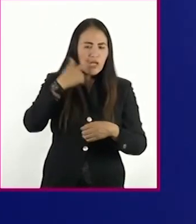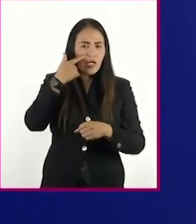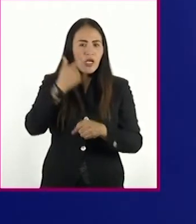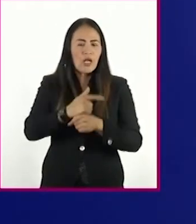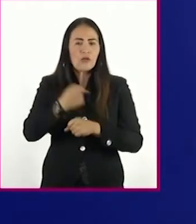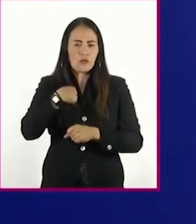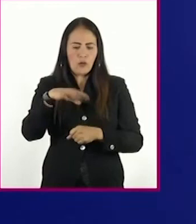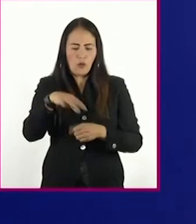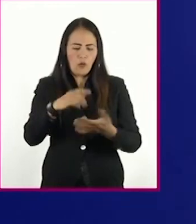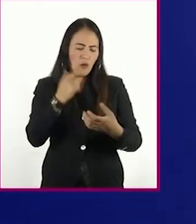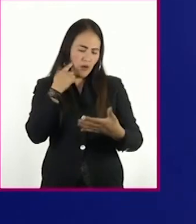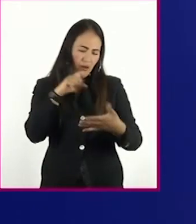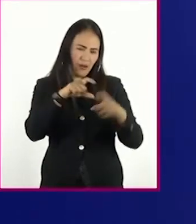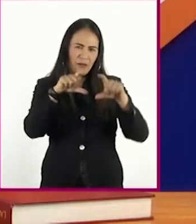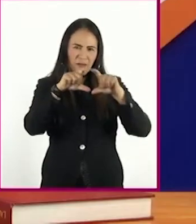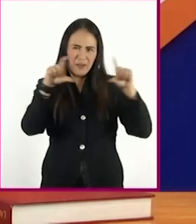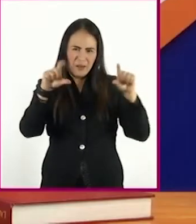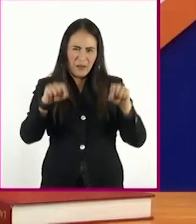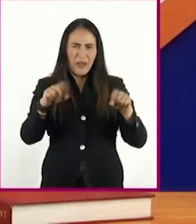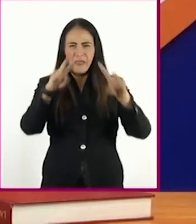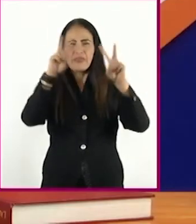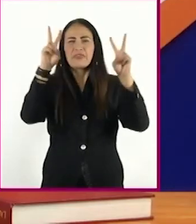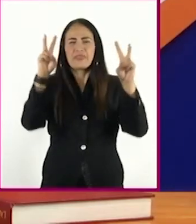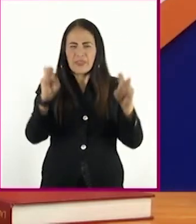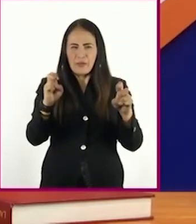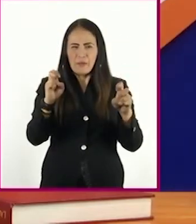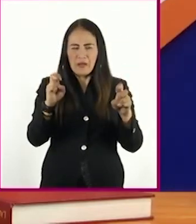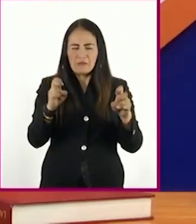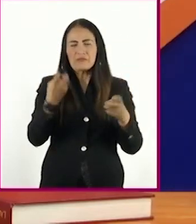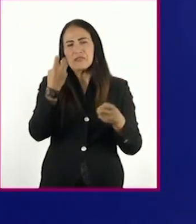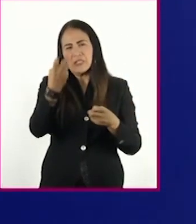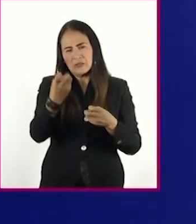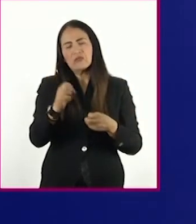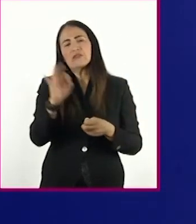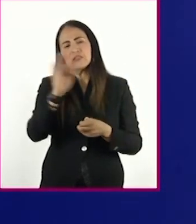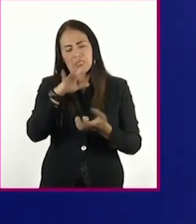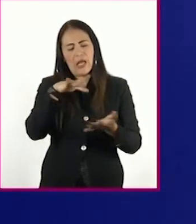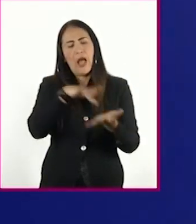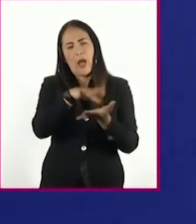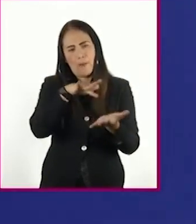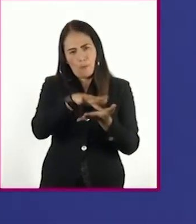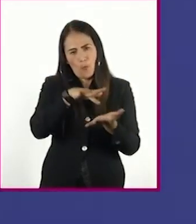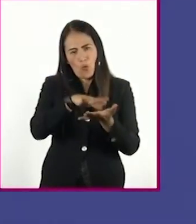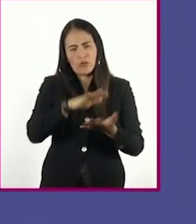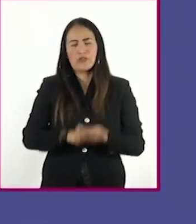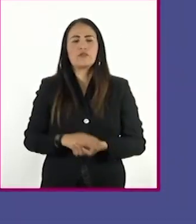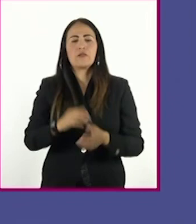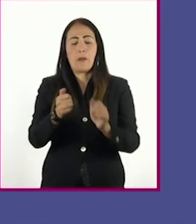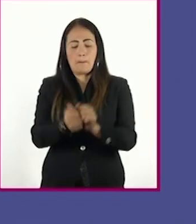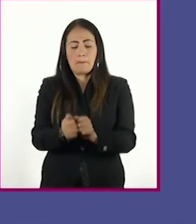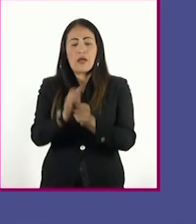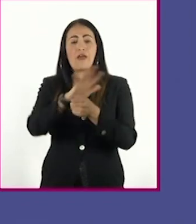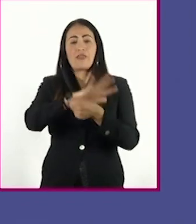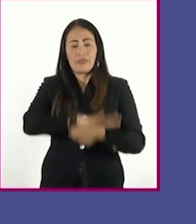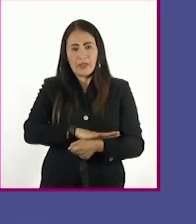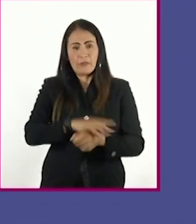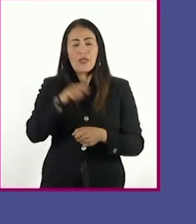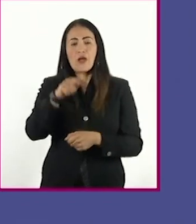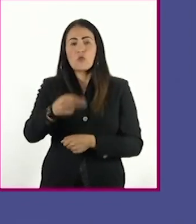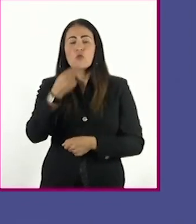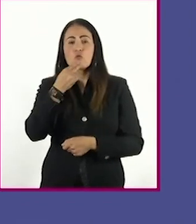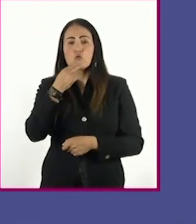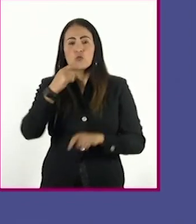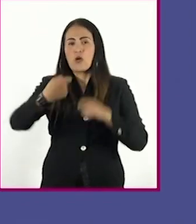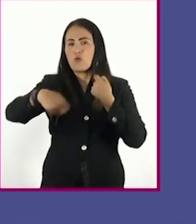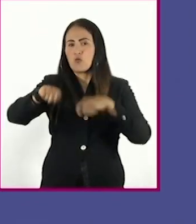que encontré, tan solo por el título, pienso que hablará a favor. La pandemia resucita el plástico de un